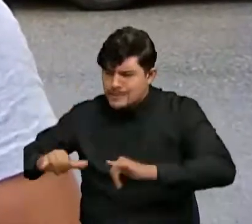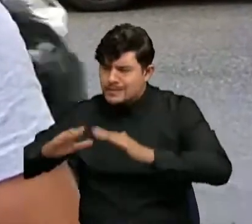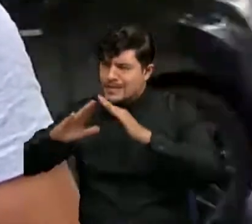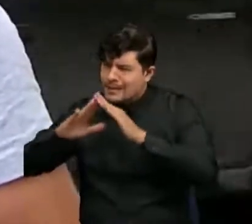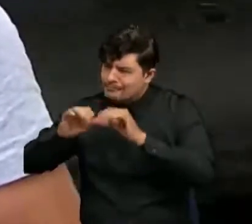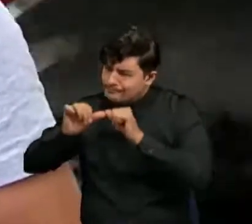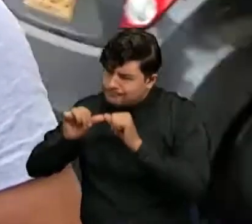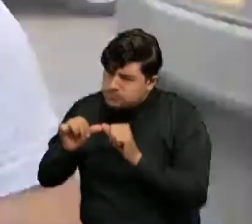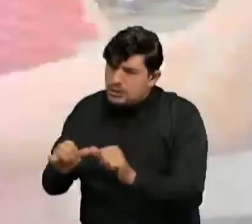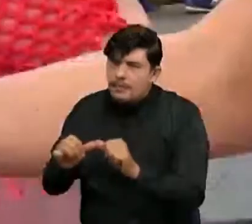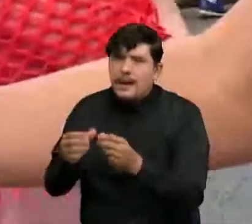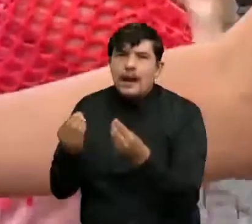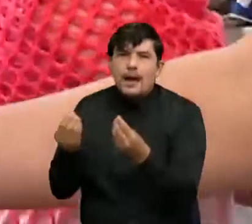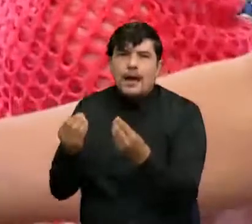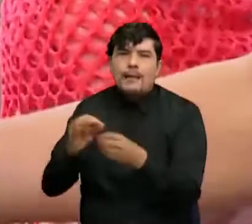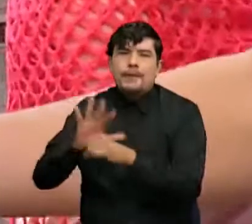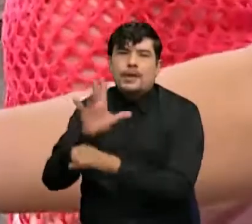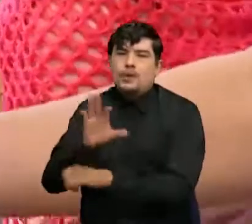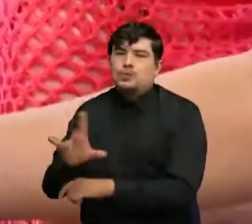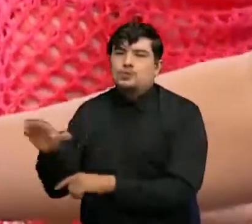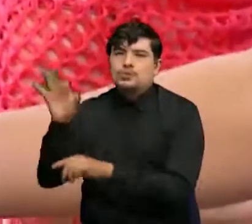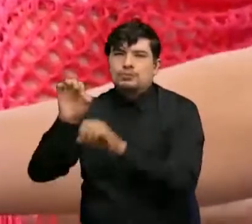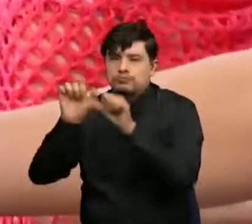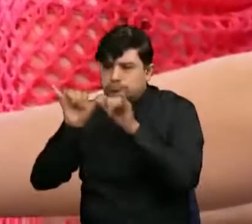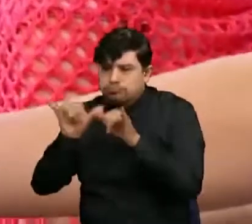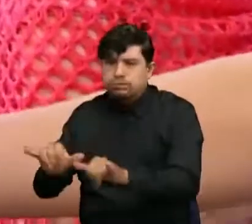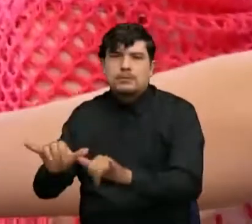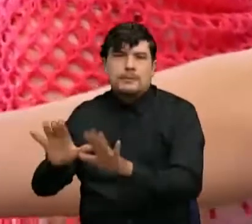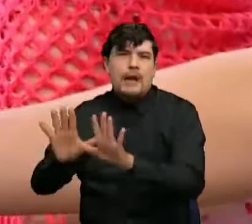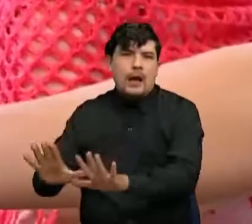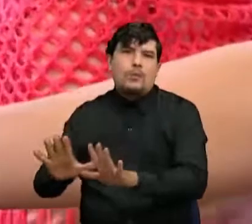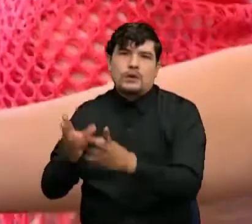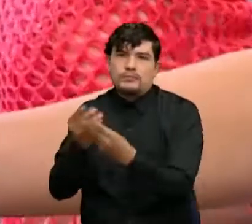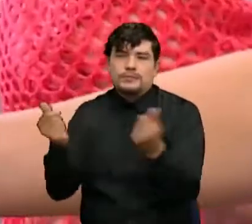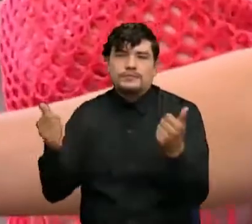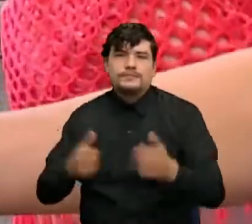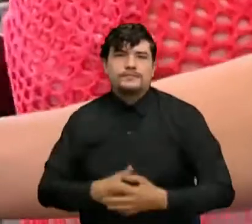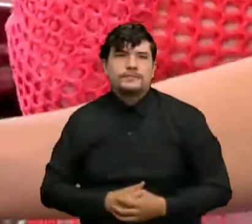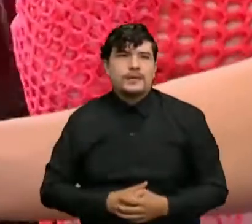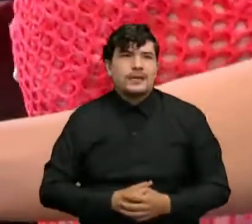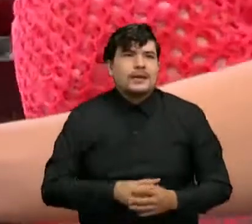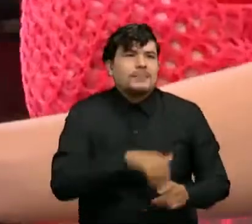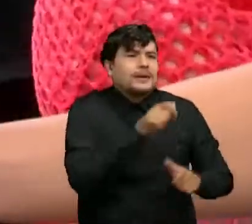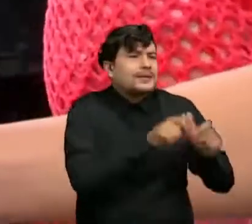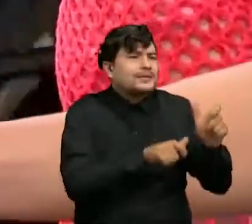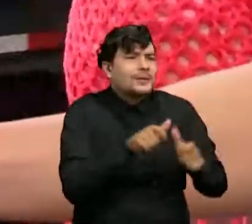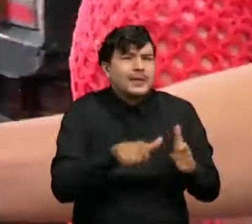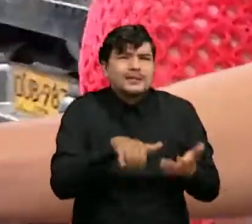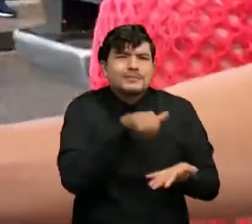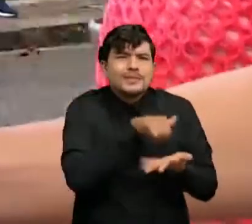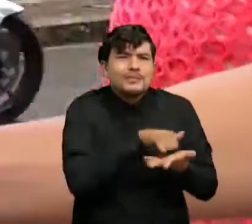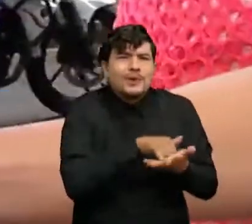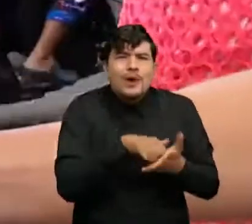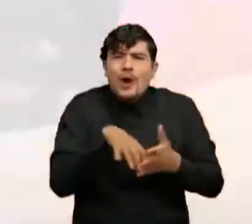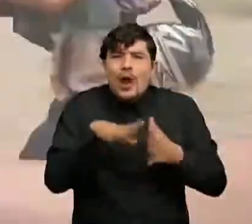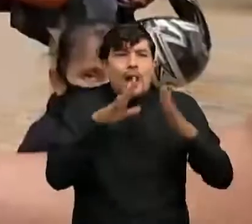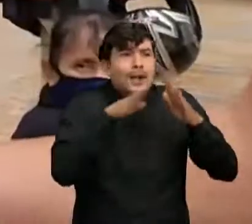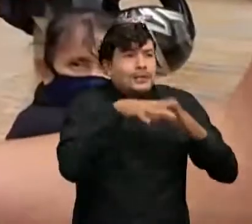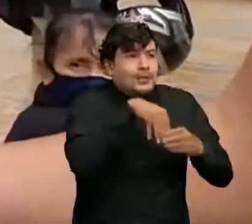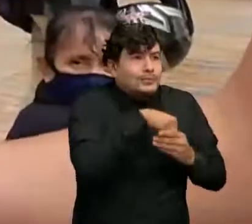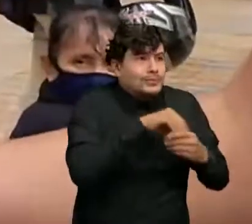que todo el mundo quede encerrado. La gente está amontonada marchando, es la misma cosa. Se esconden para una cosa, pero para otra